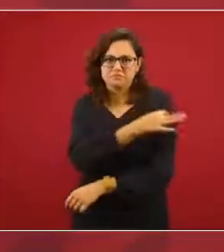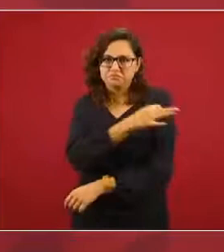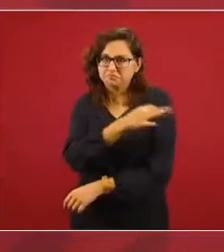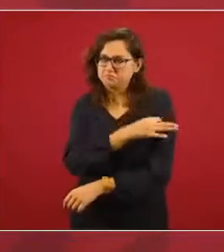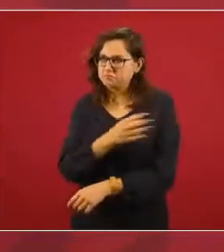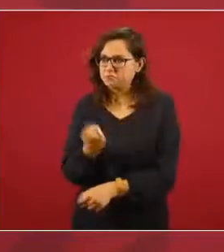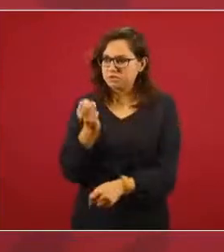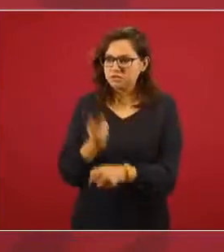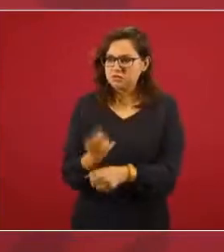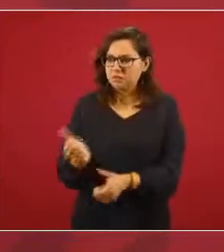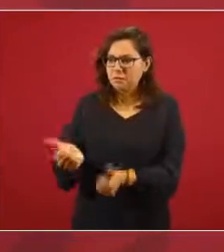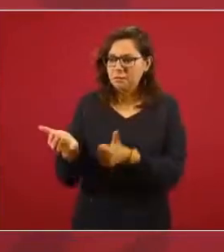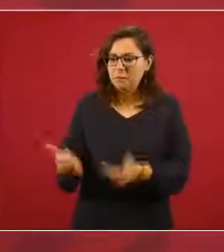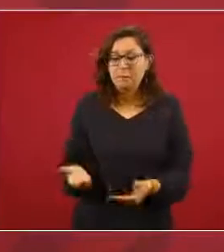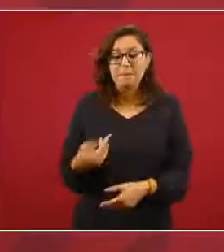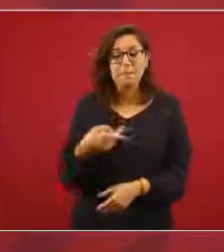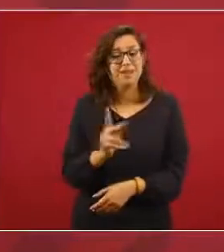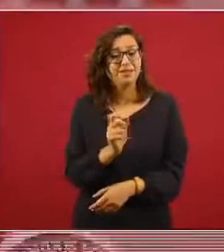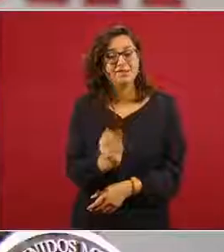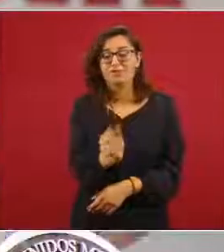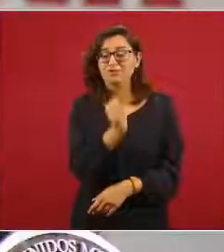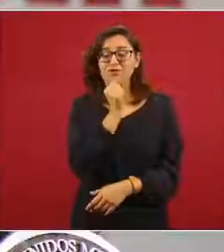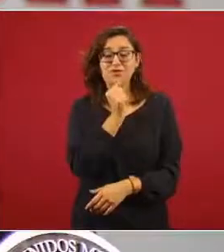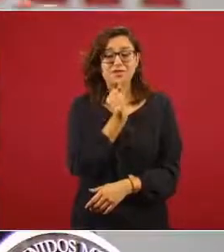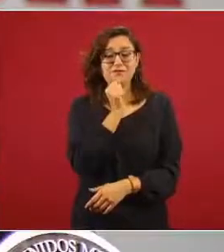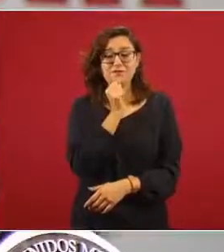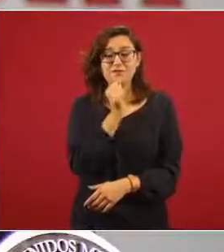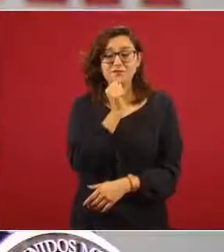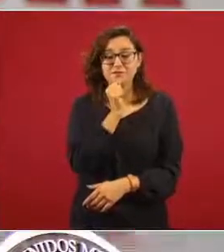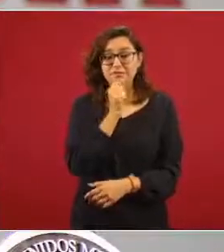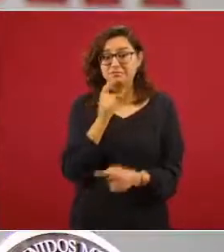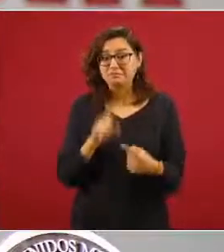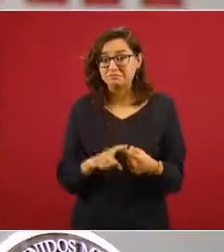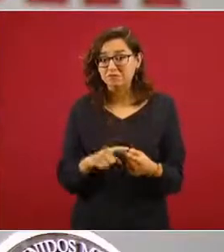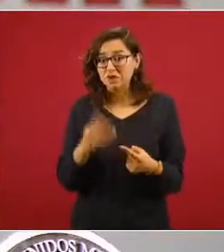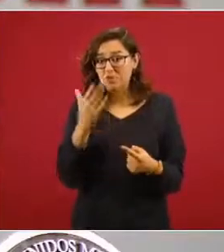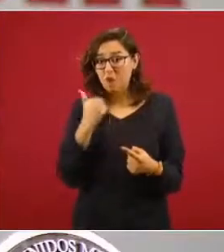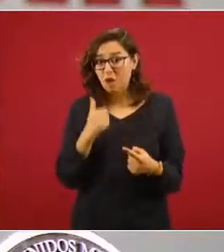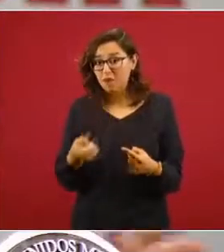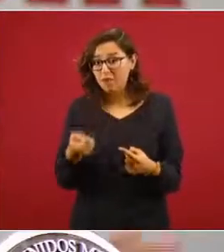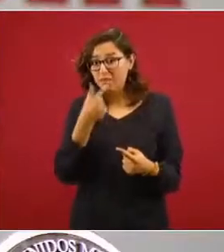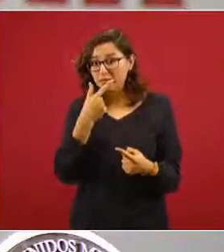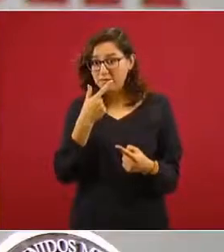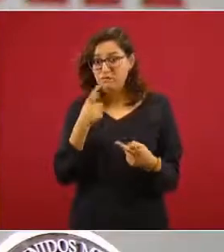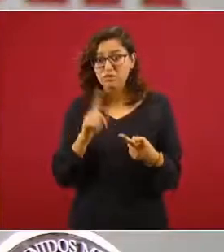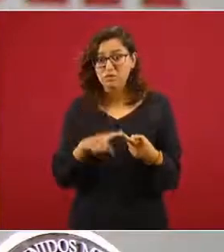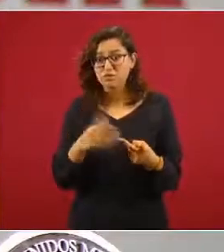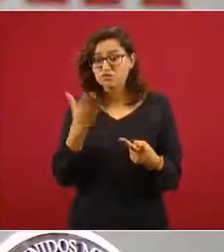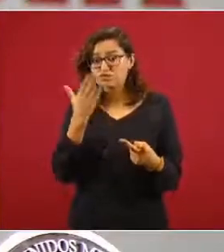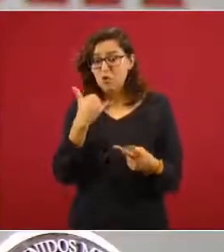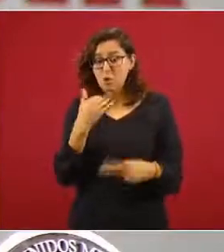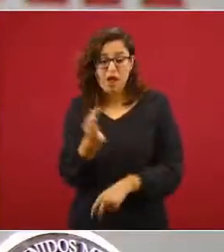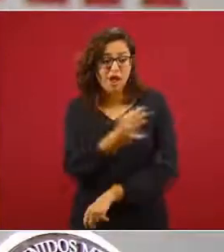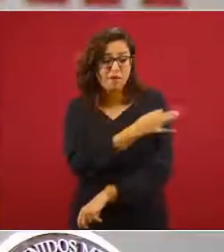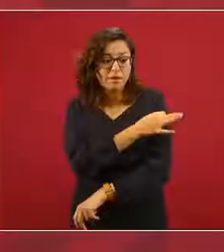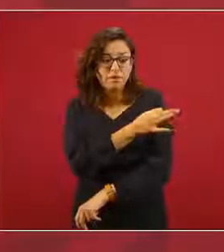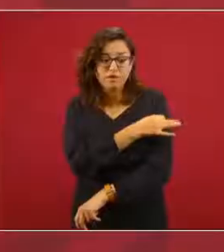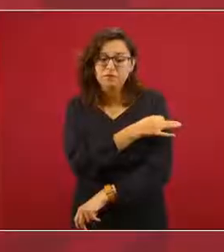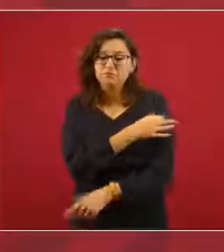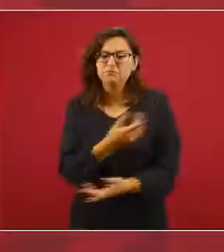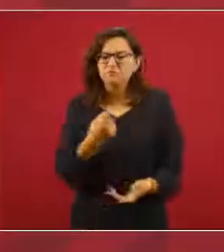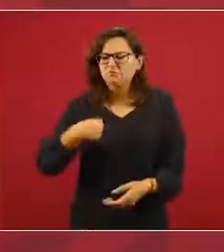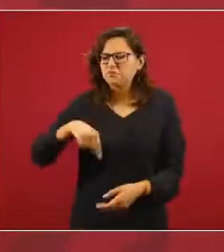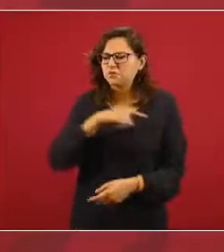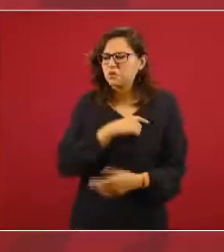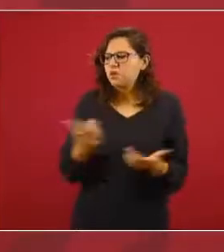todavía una vacuna. En ausencia de medicamentos, en ausencia de vacunas, nos restan 3 cosas por hacer.